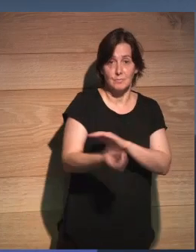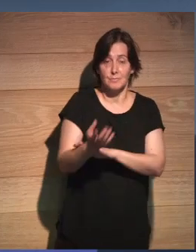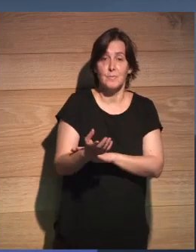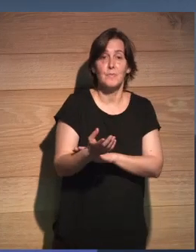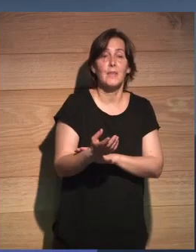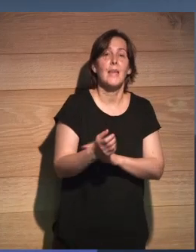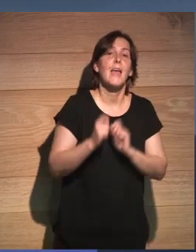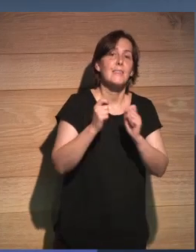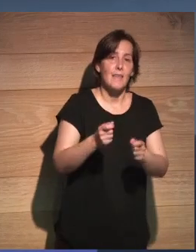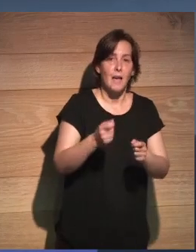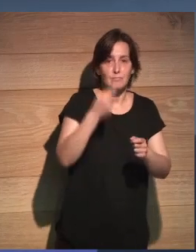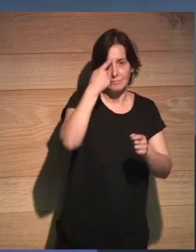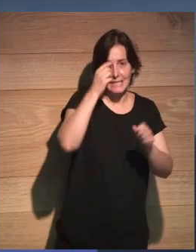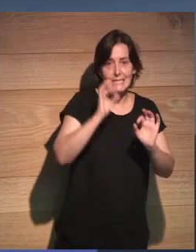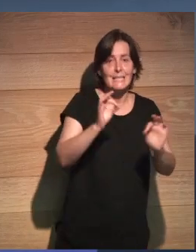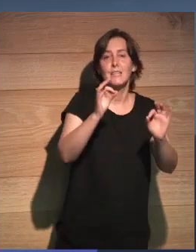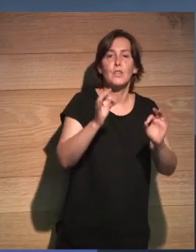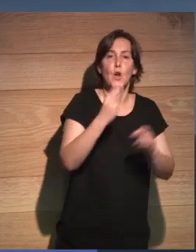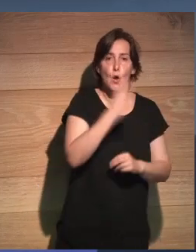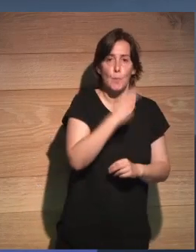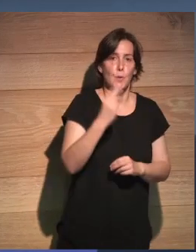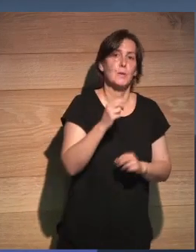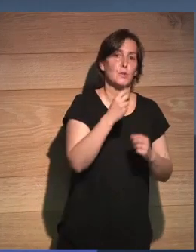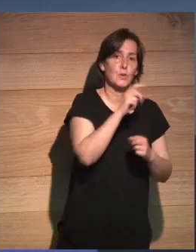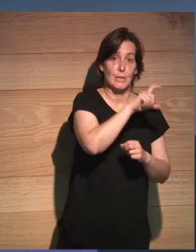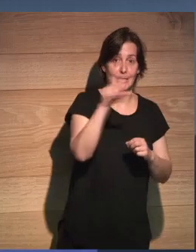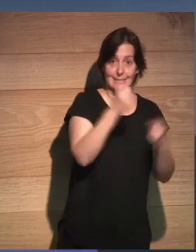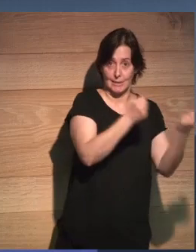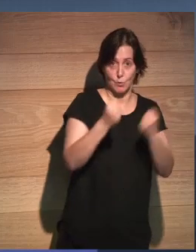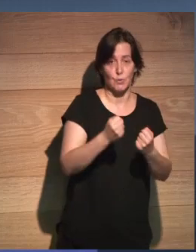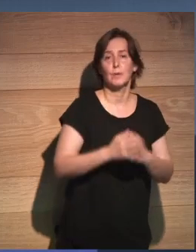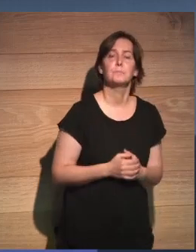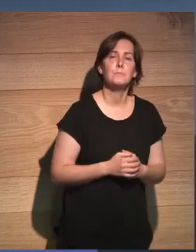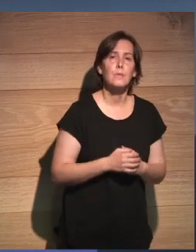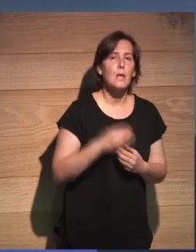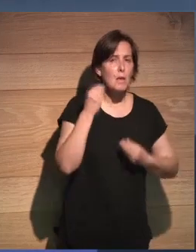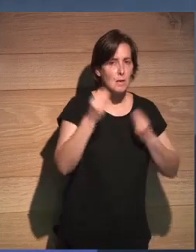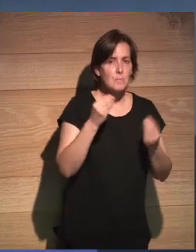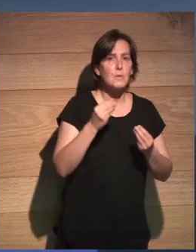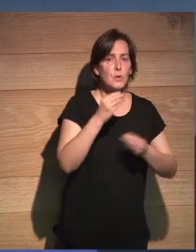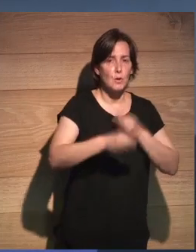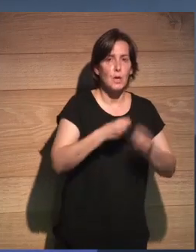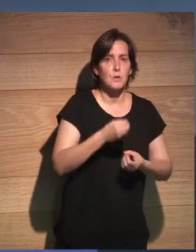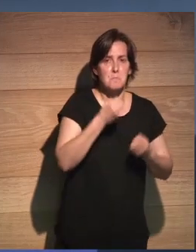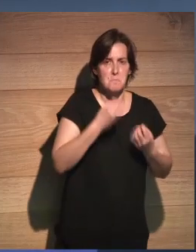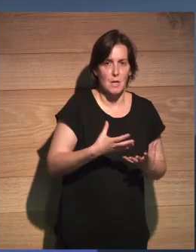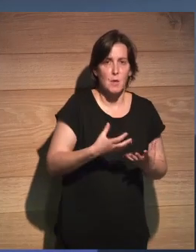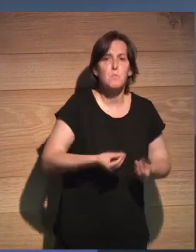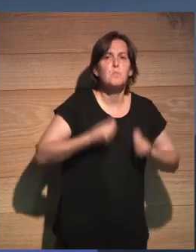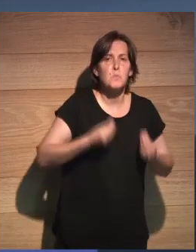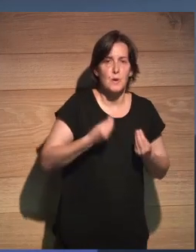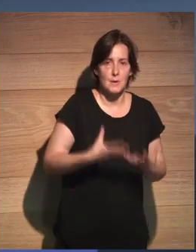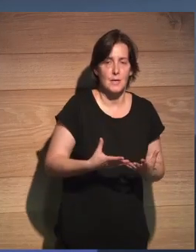a este compromiso adquirido por la institución. Y creo que lo han hecho bien, muy bien, pues el